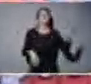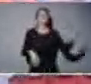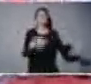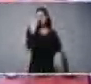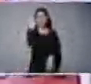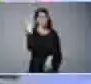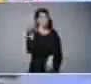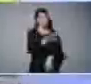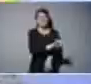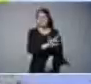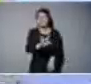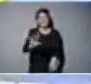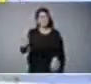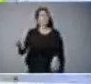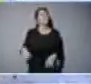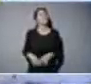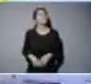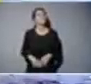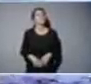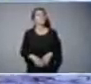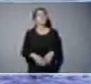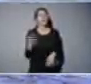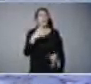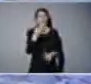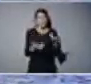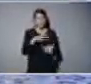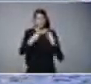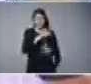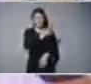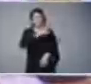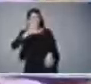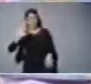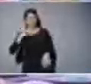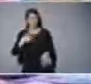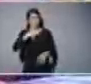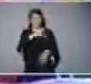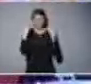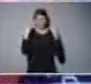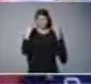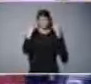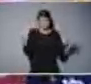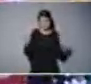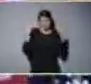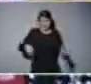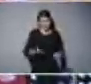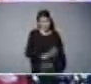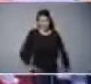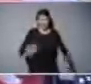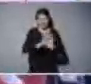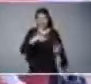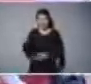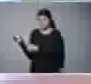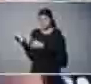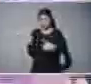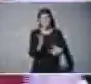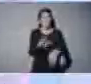fin, sí, sí, hasta aquí. Los 40 cocineros no quisimos descansar pa' traer a este concurso lo que no da el